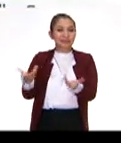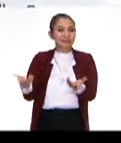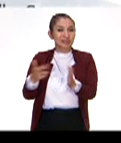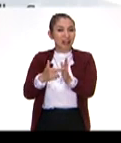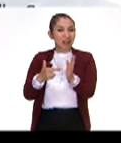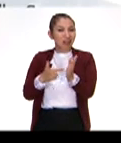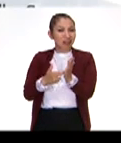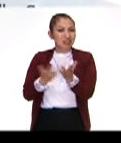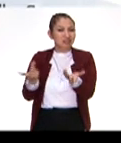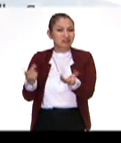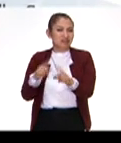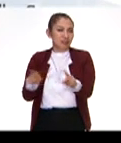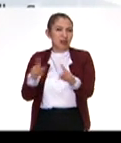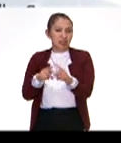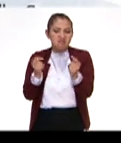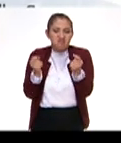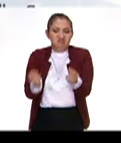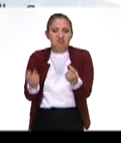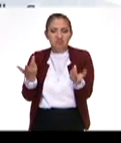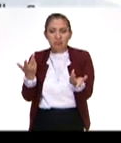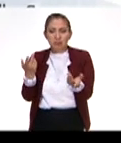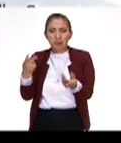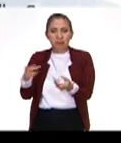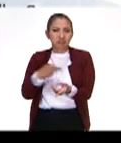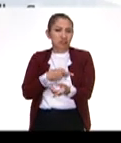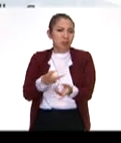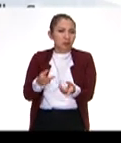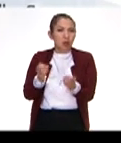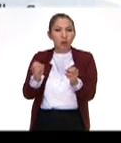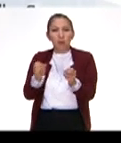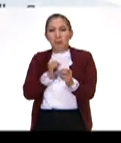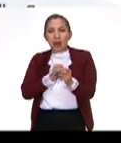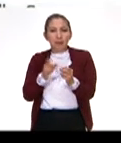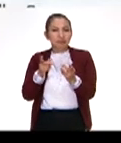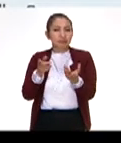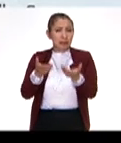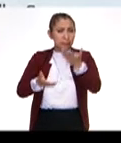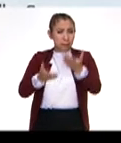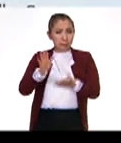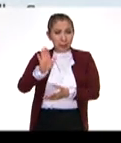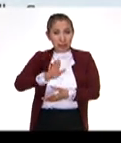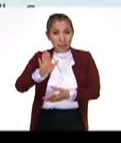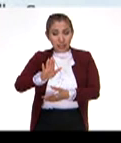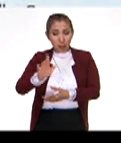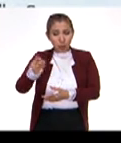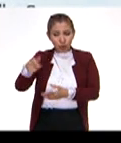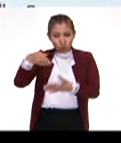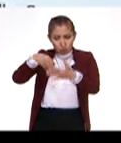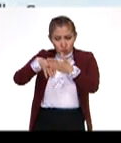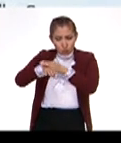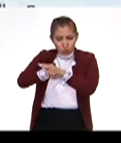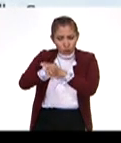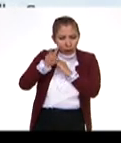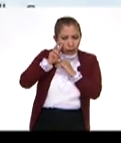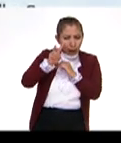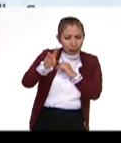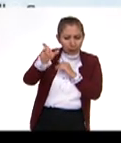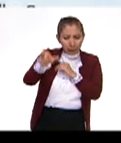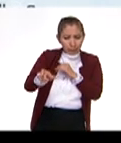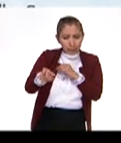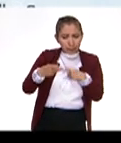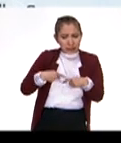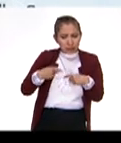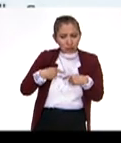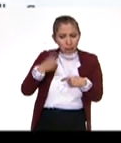las reglas de muchas maneras, o de una, a veces me da la impresión que interiorizas más en el